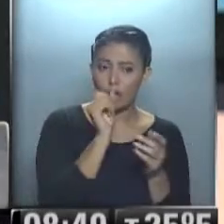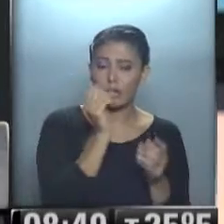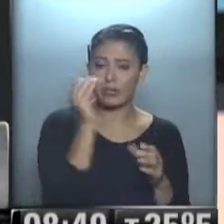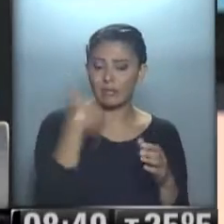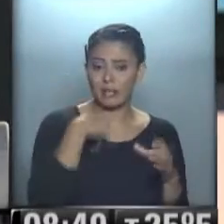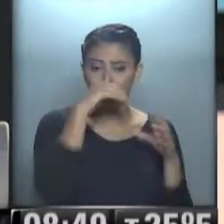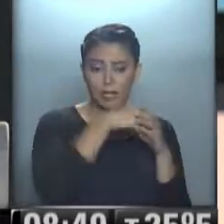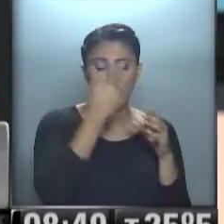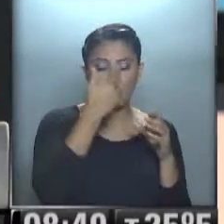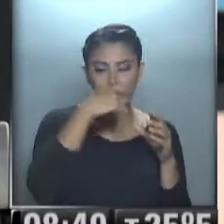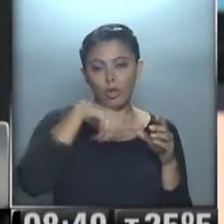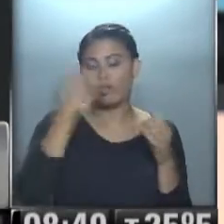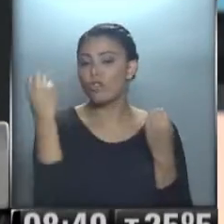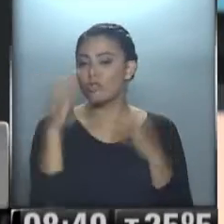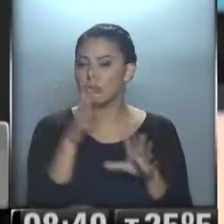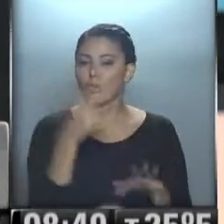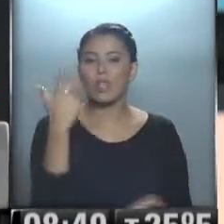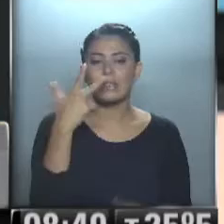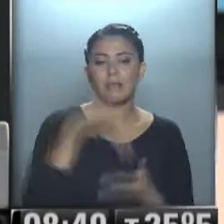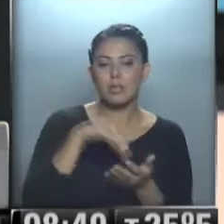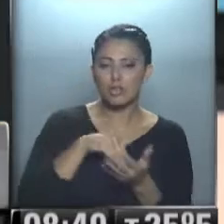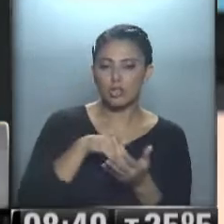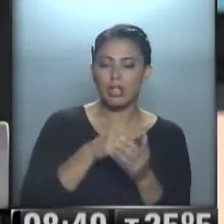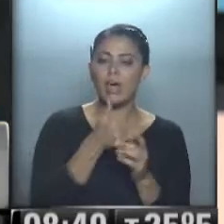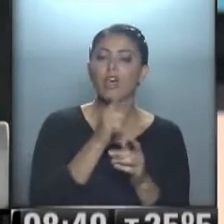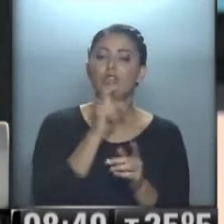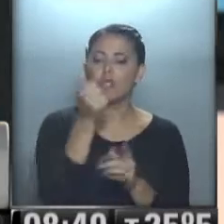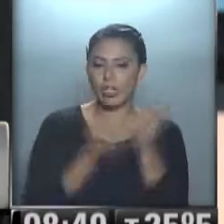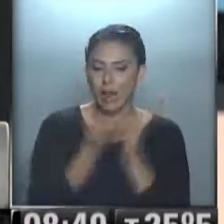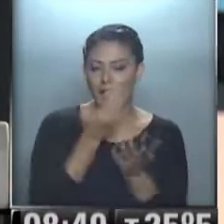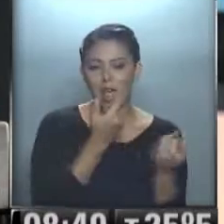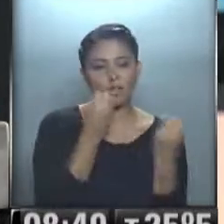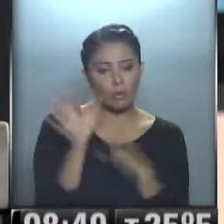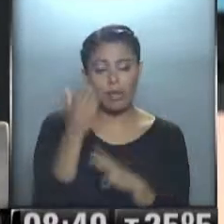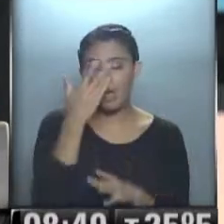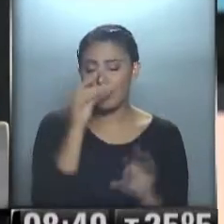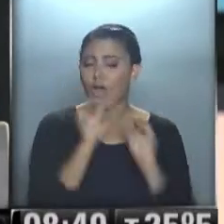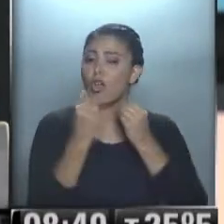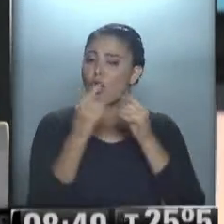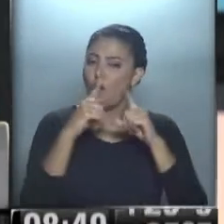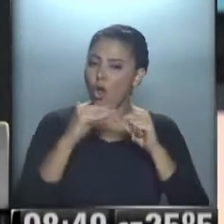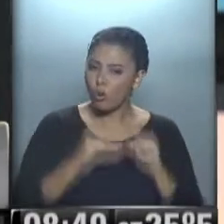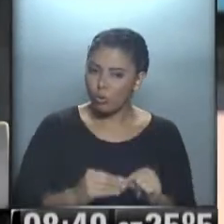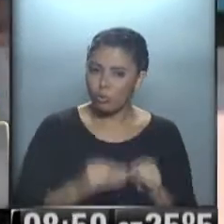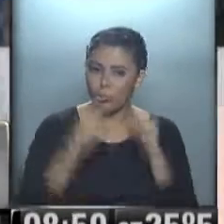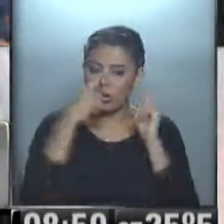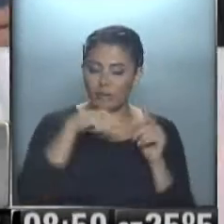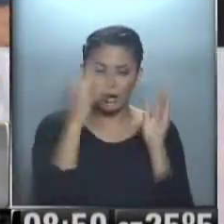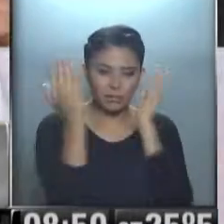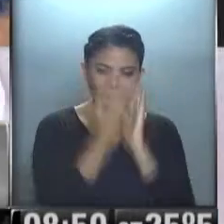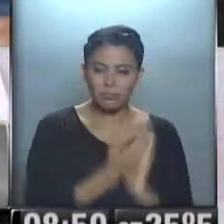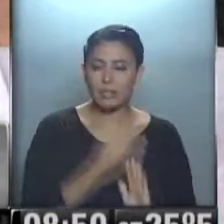excedente exportable de alrededor de 3 millones de toneladas después los números revisados ya sobre el final de la campaña